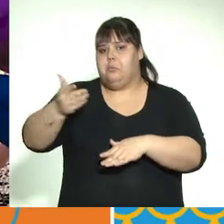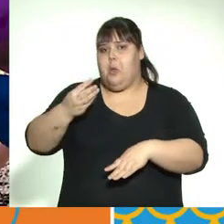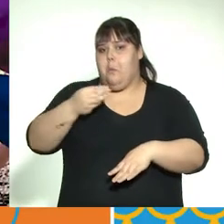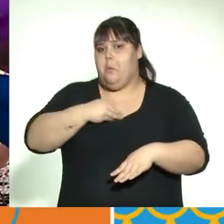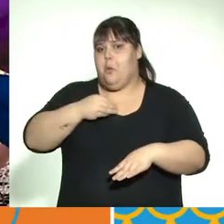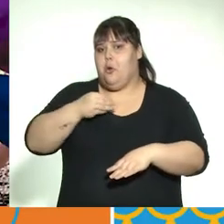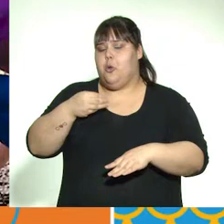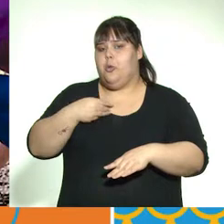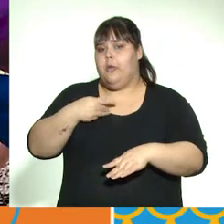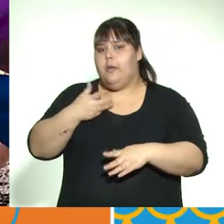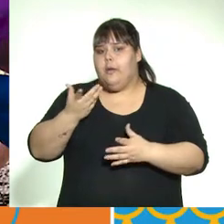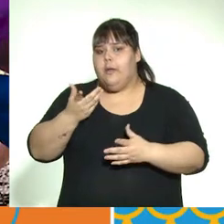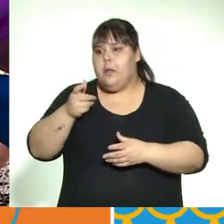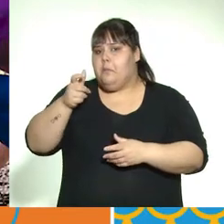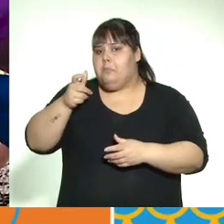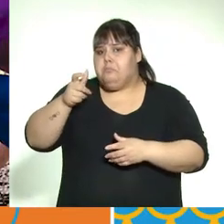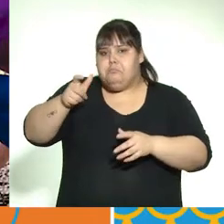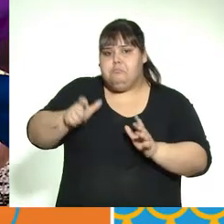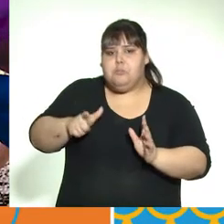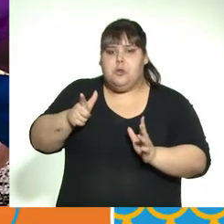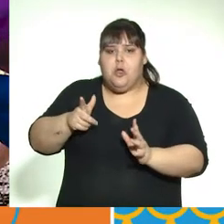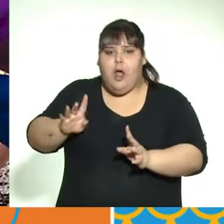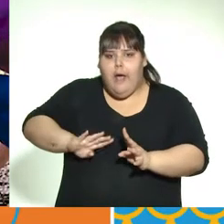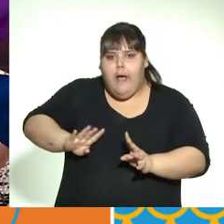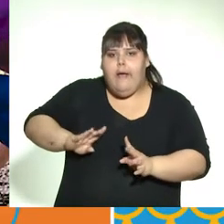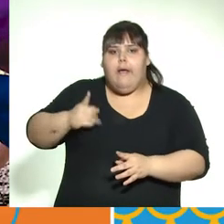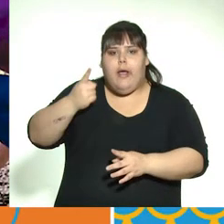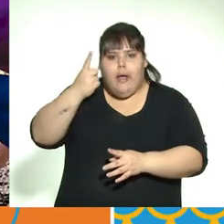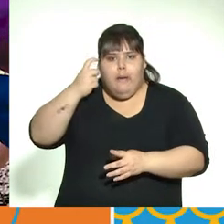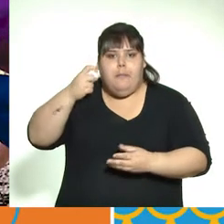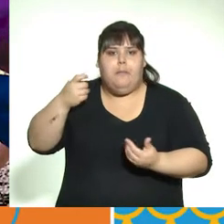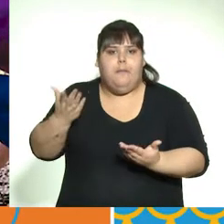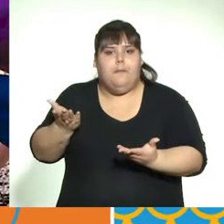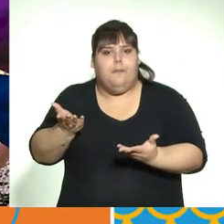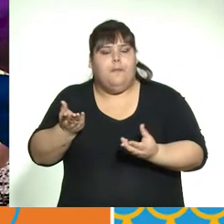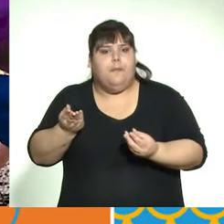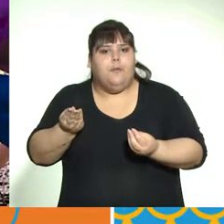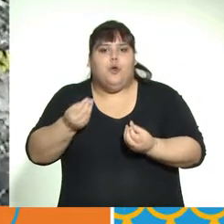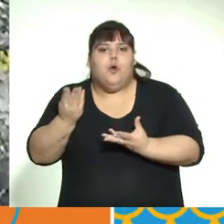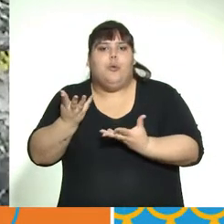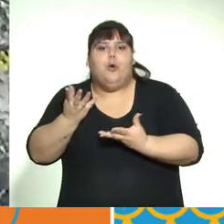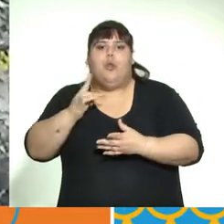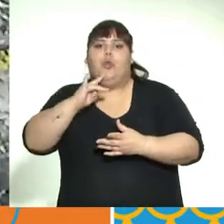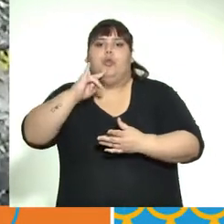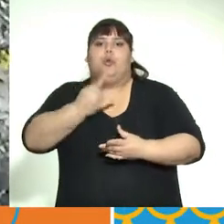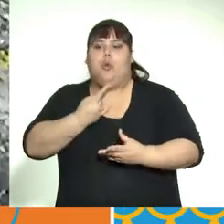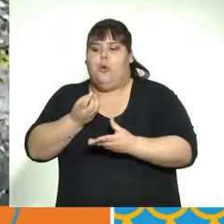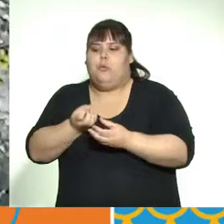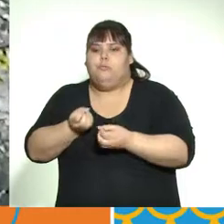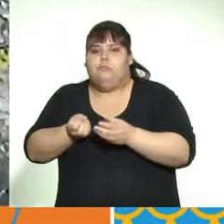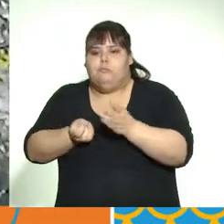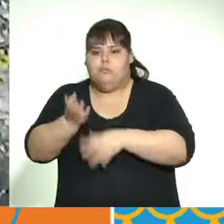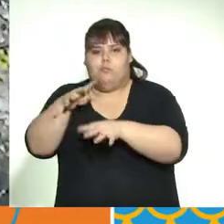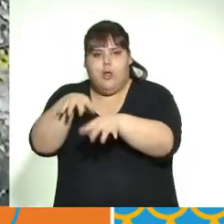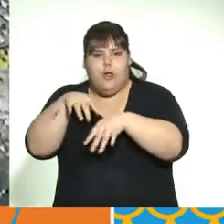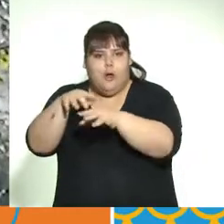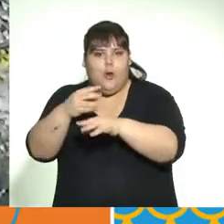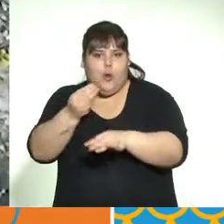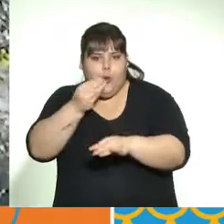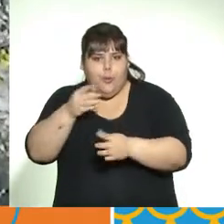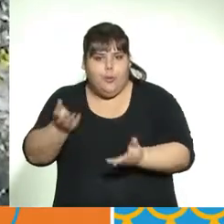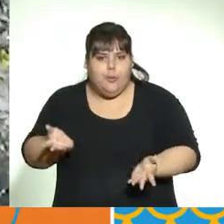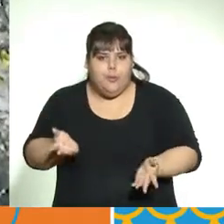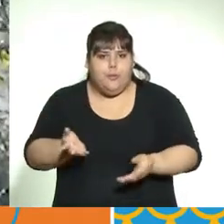participación voluntaria de gente que quiere aprender a cómo hacer su cultura.